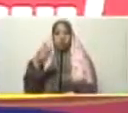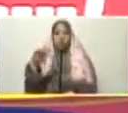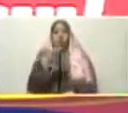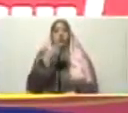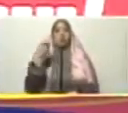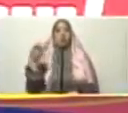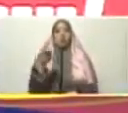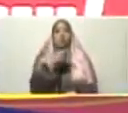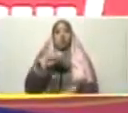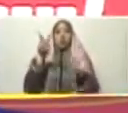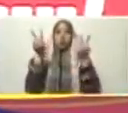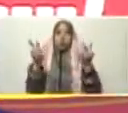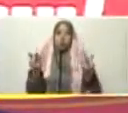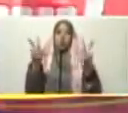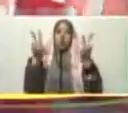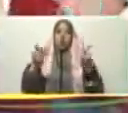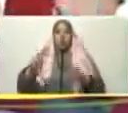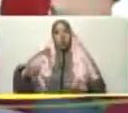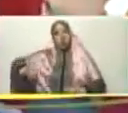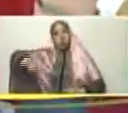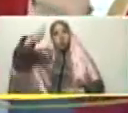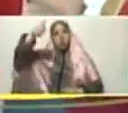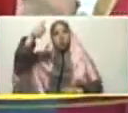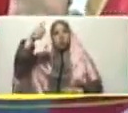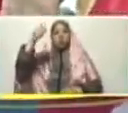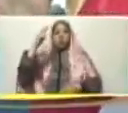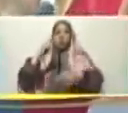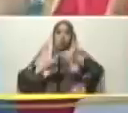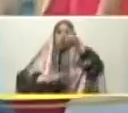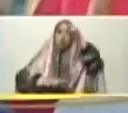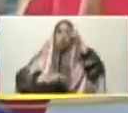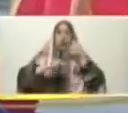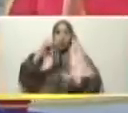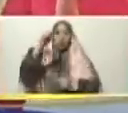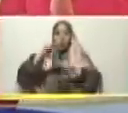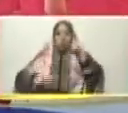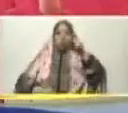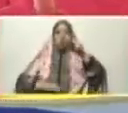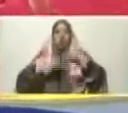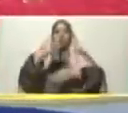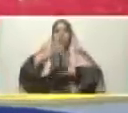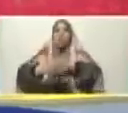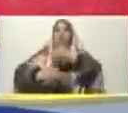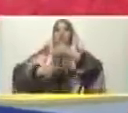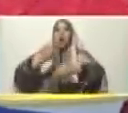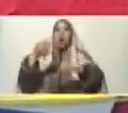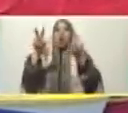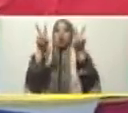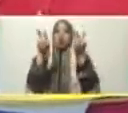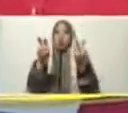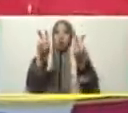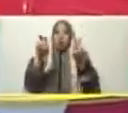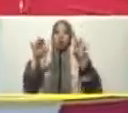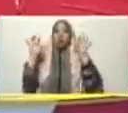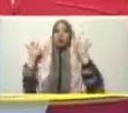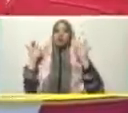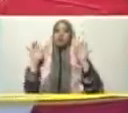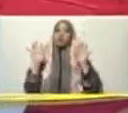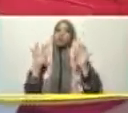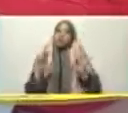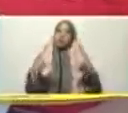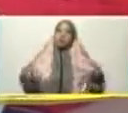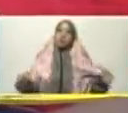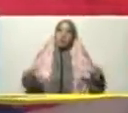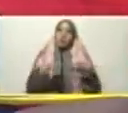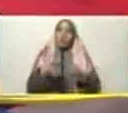de nuevas mayorías a la construcción orgánica de nuevas mayorías sociales nuevas mayorías